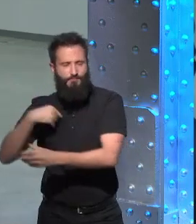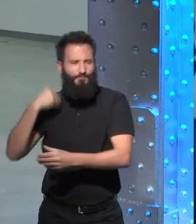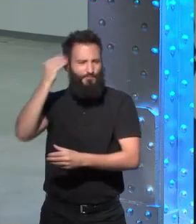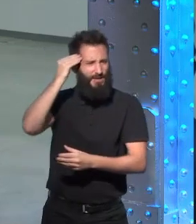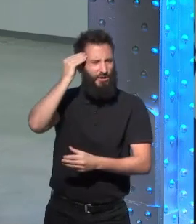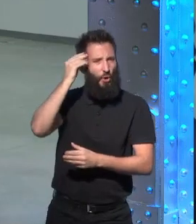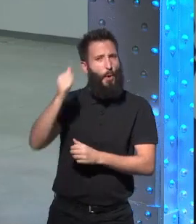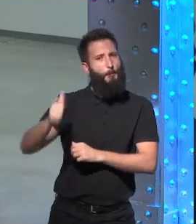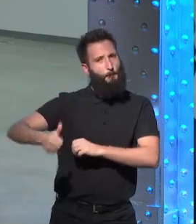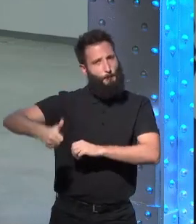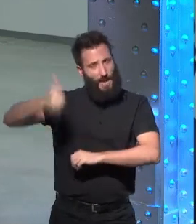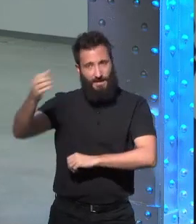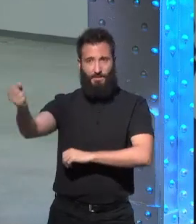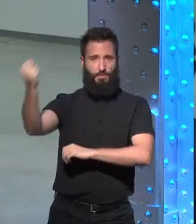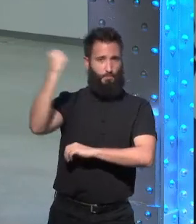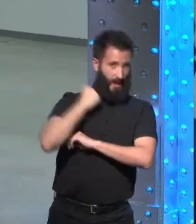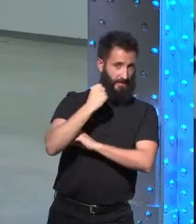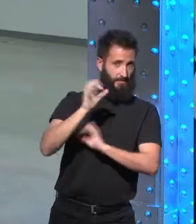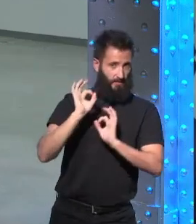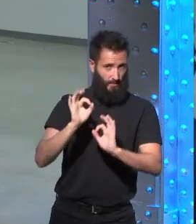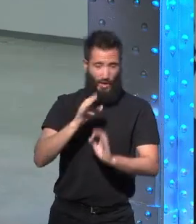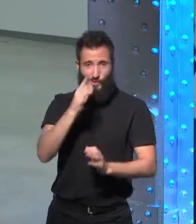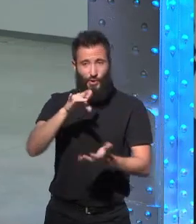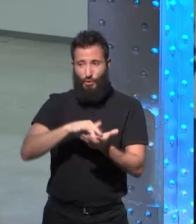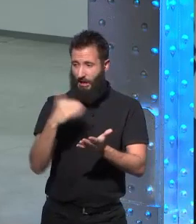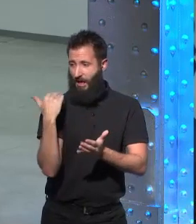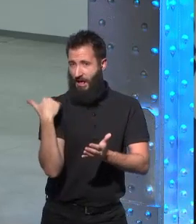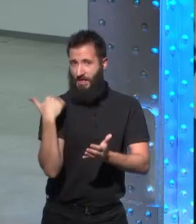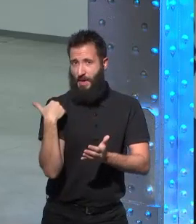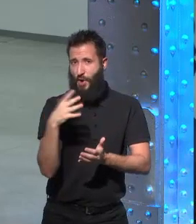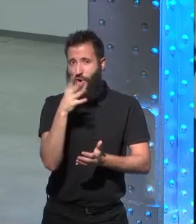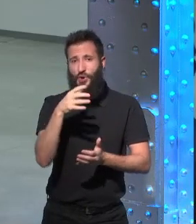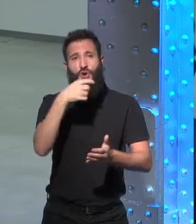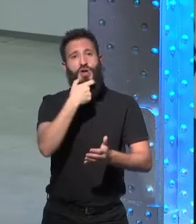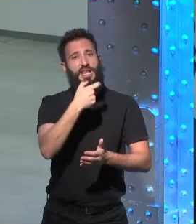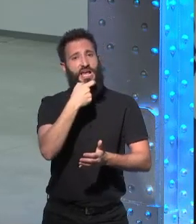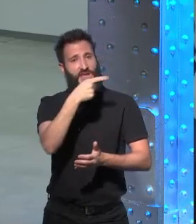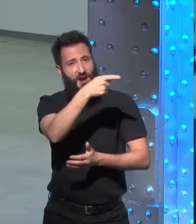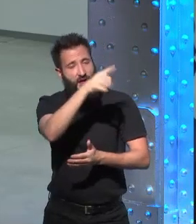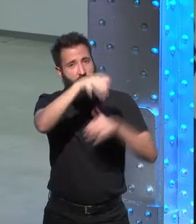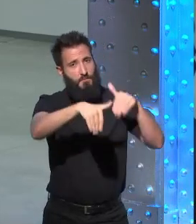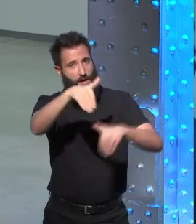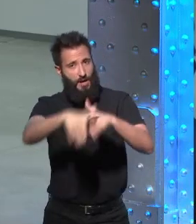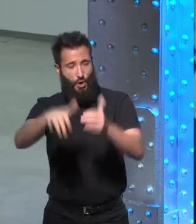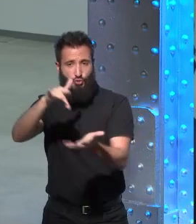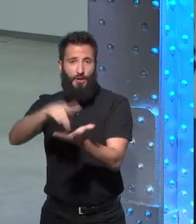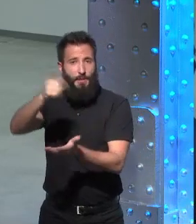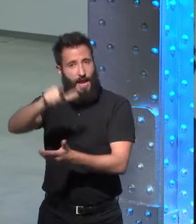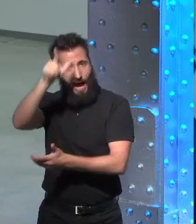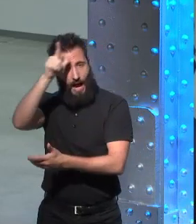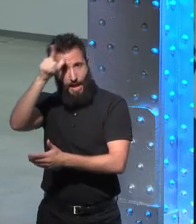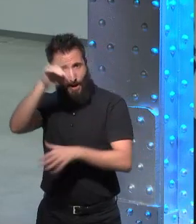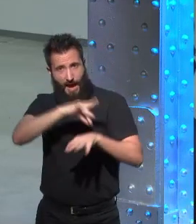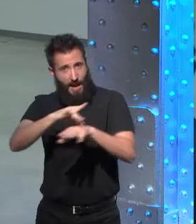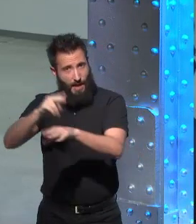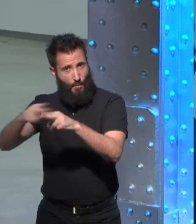agenda política en las recientes elecciones en el Reino Unido y está en Alemania, en la agenda